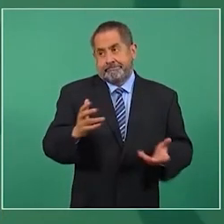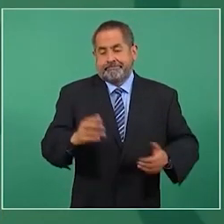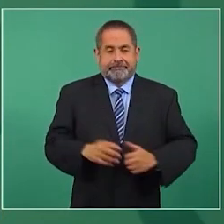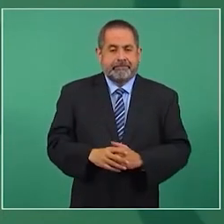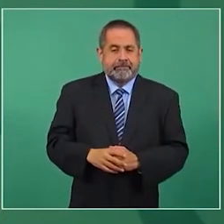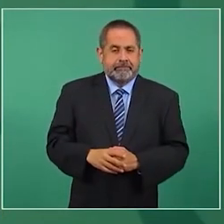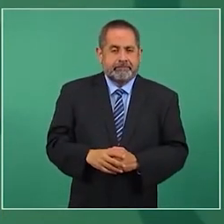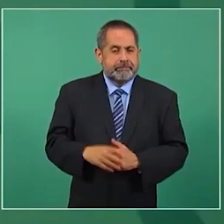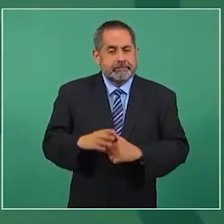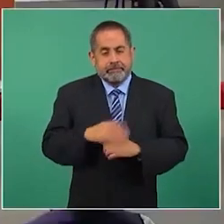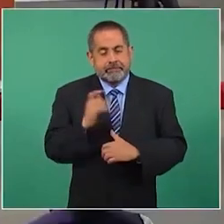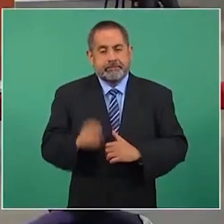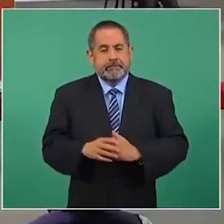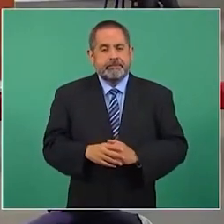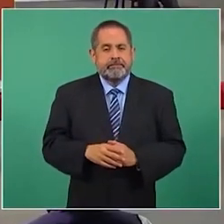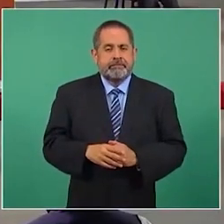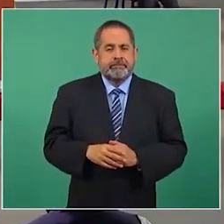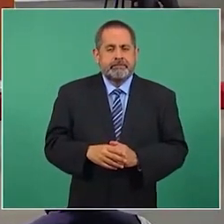porque